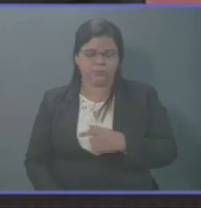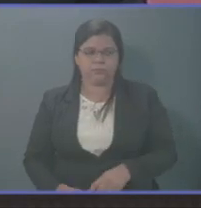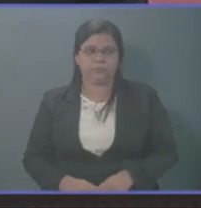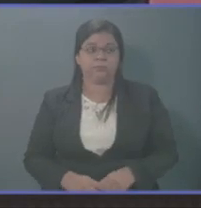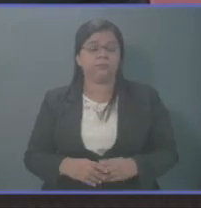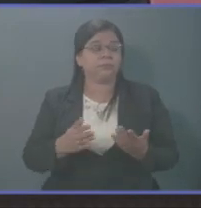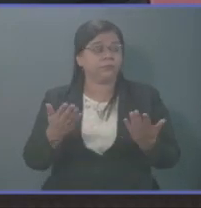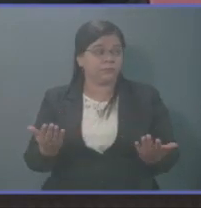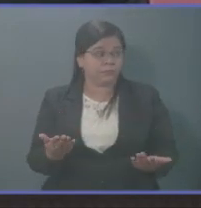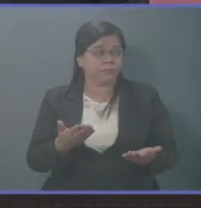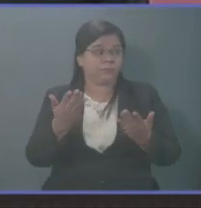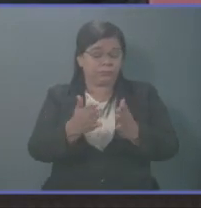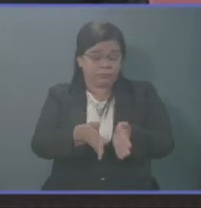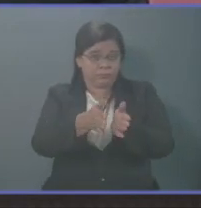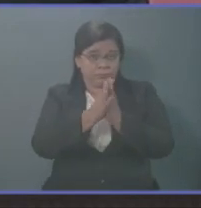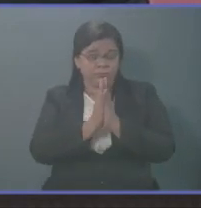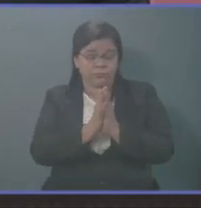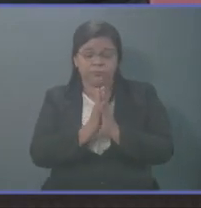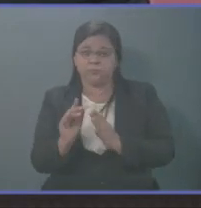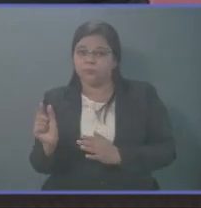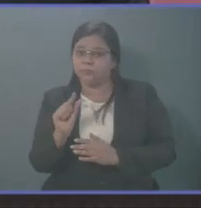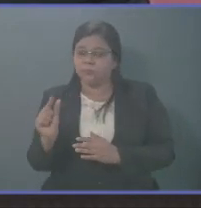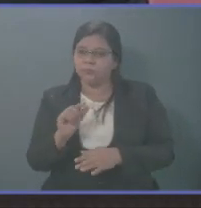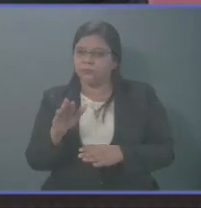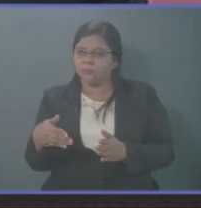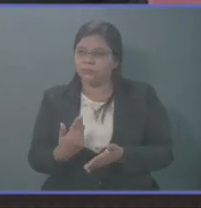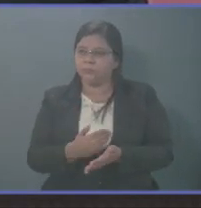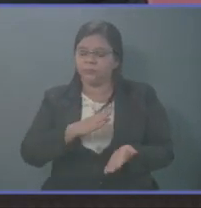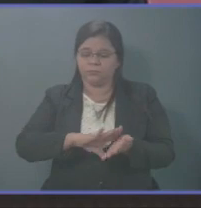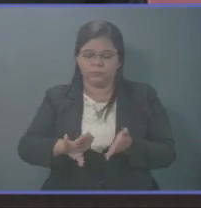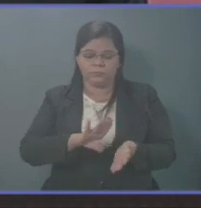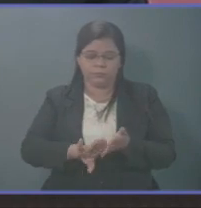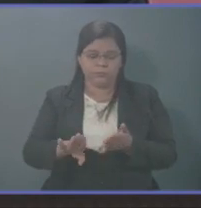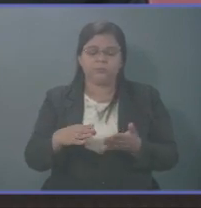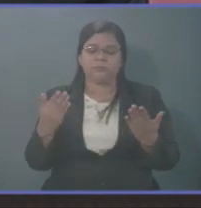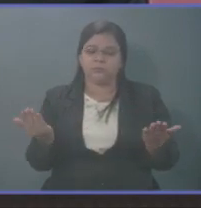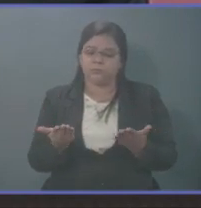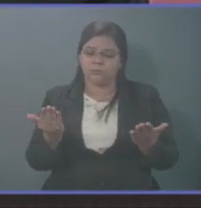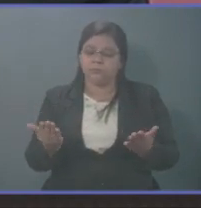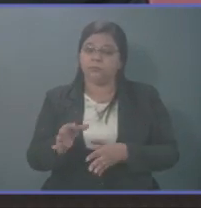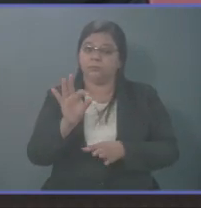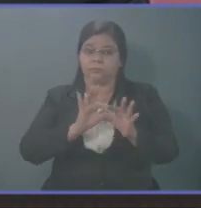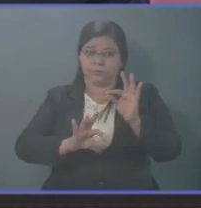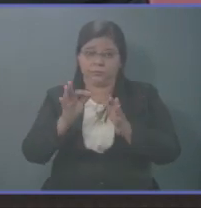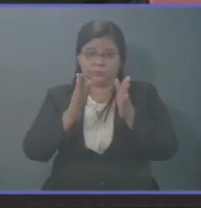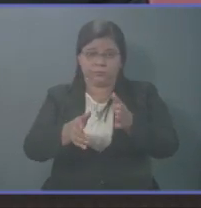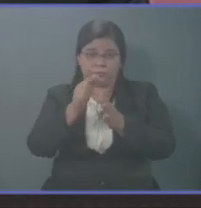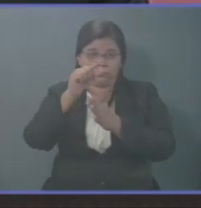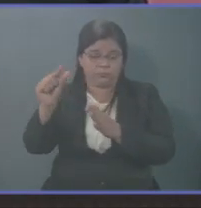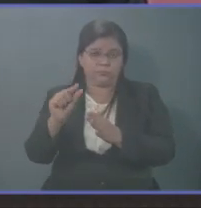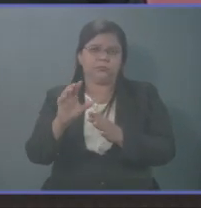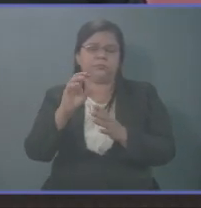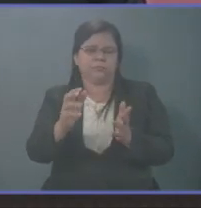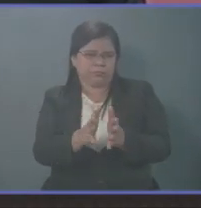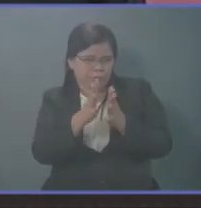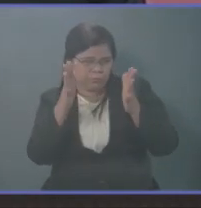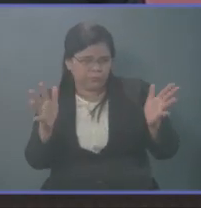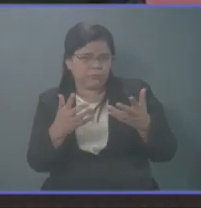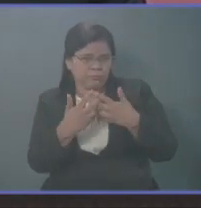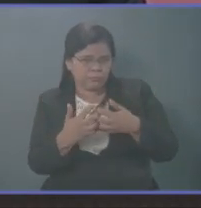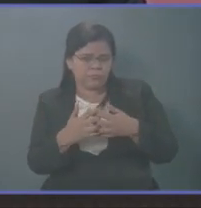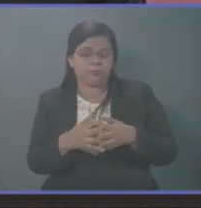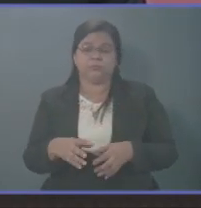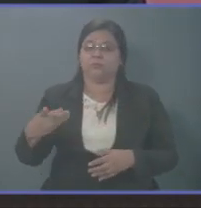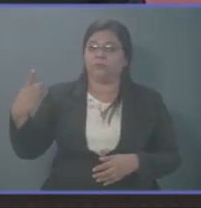Para las solicitudes de la autorización de pago a plazos realizadas por aquellos sujetos clasificados como grandes contribuyentes, la